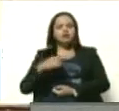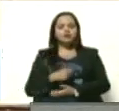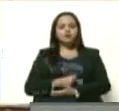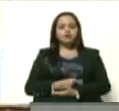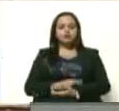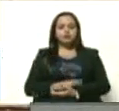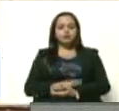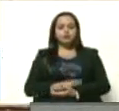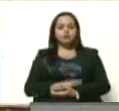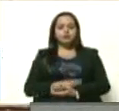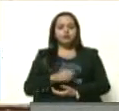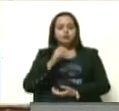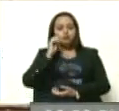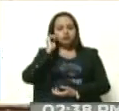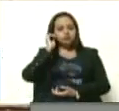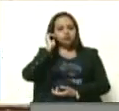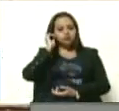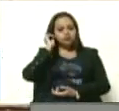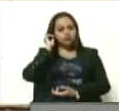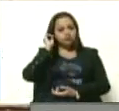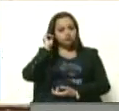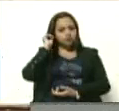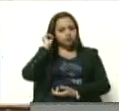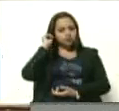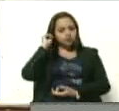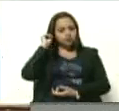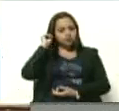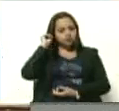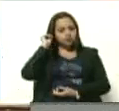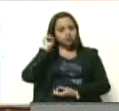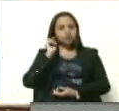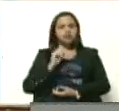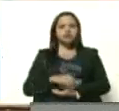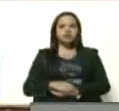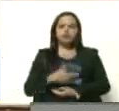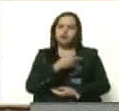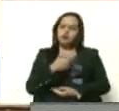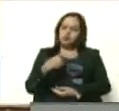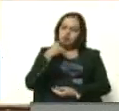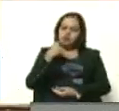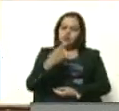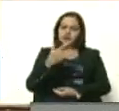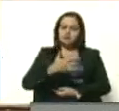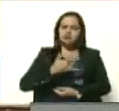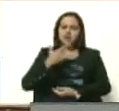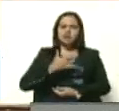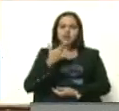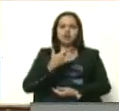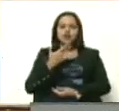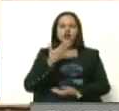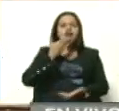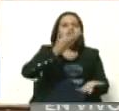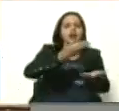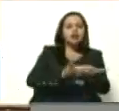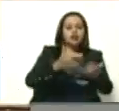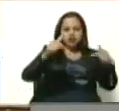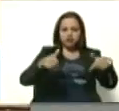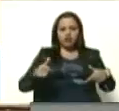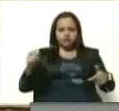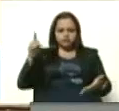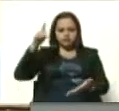Y quiero decirles que me siento muy agradecido de estar aquí